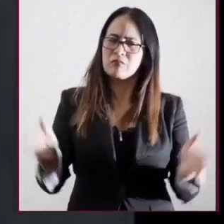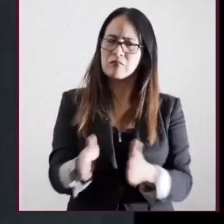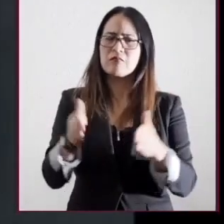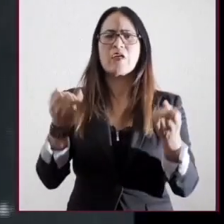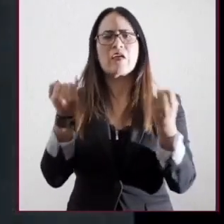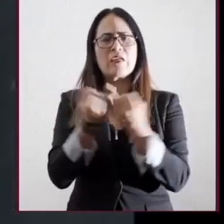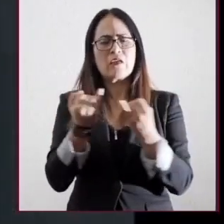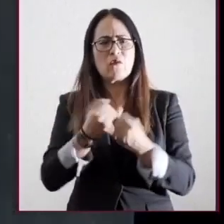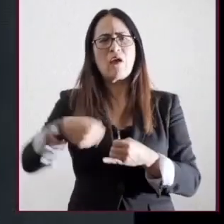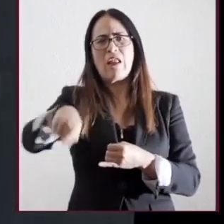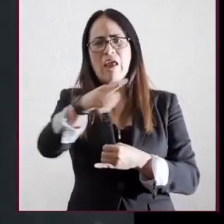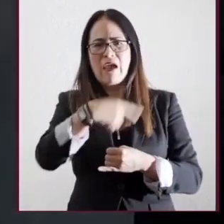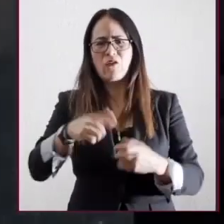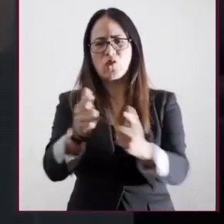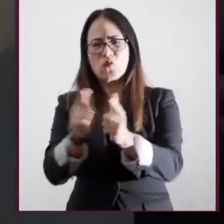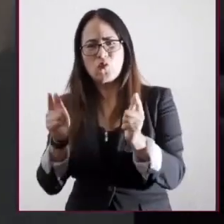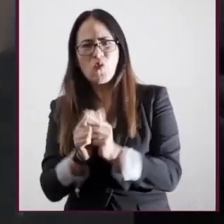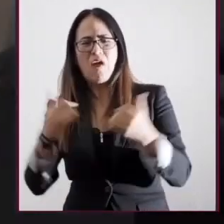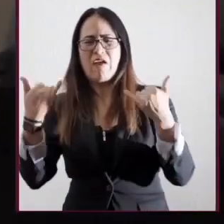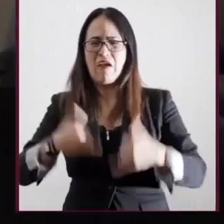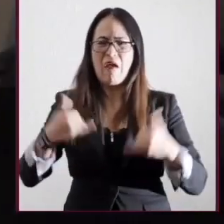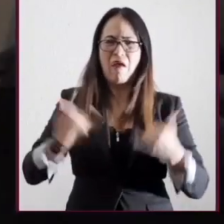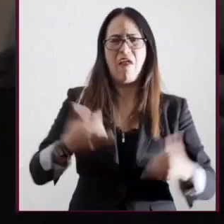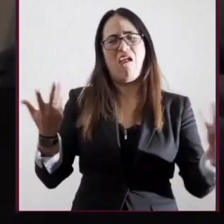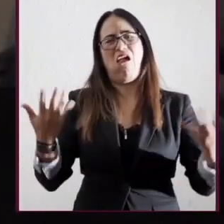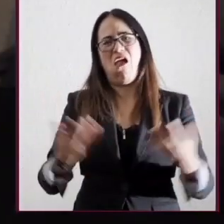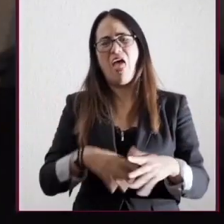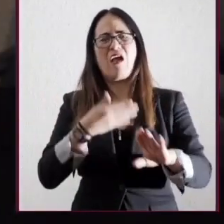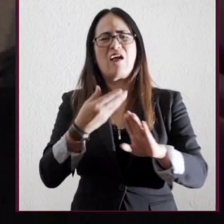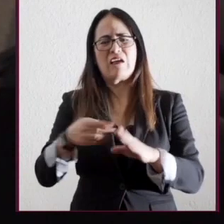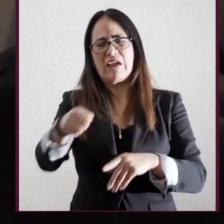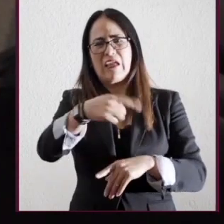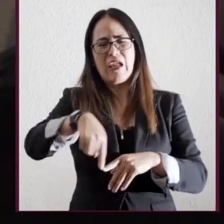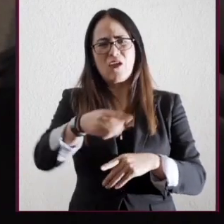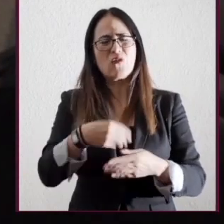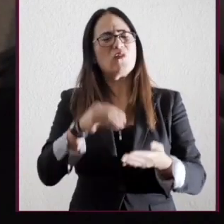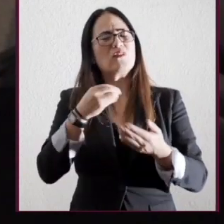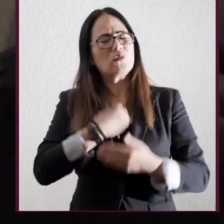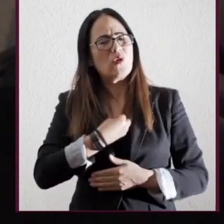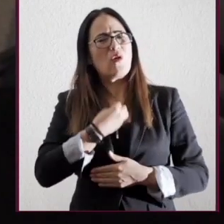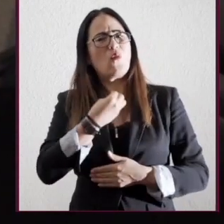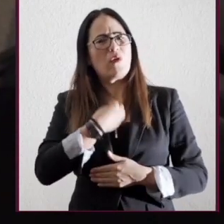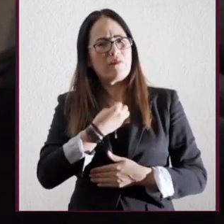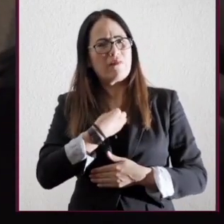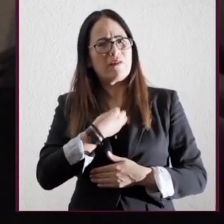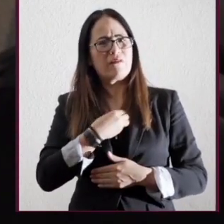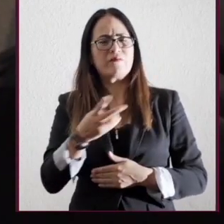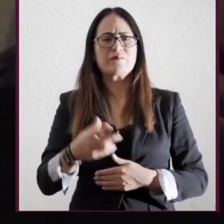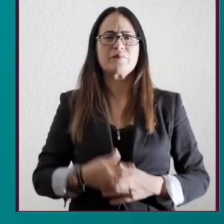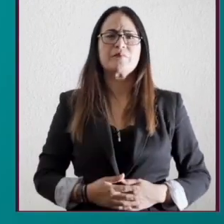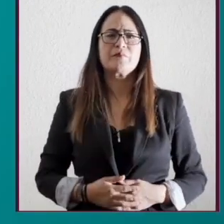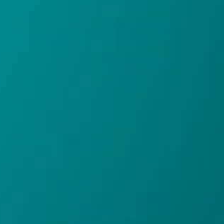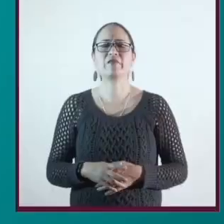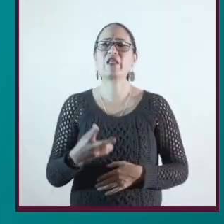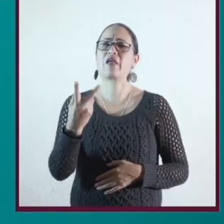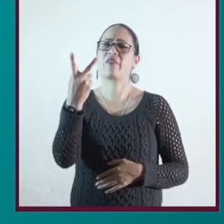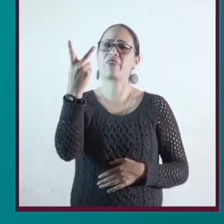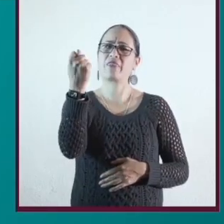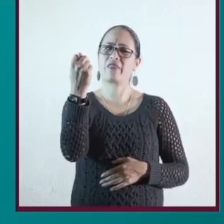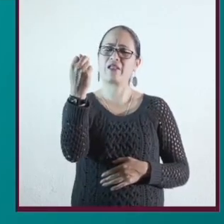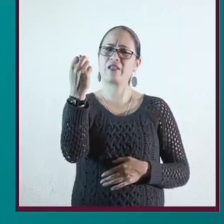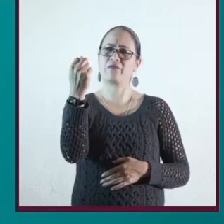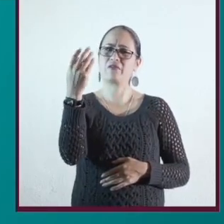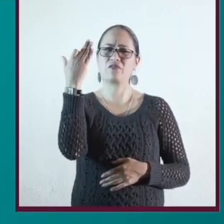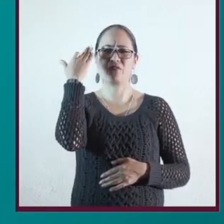a aguantar el conflicto armado de esa manera tan terrible que se estaba viviendo en ese momento. ¿Cuál fue